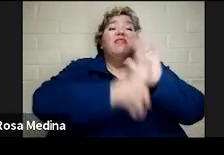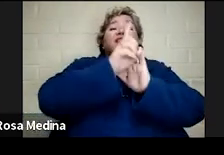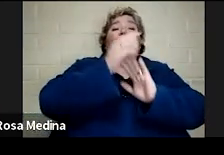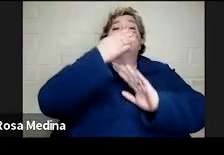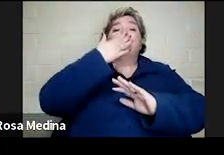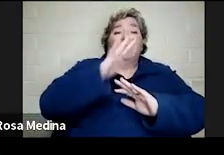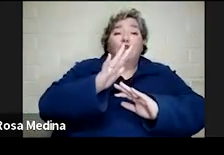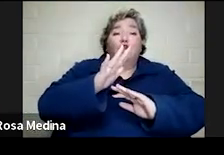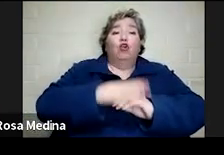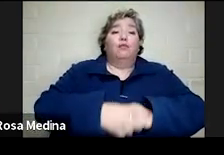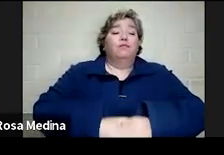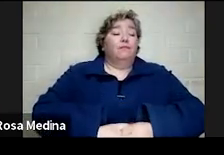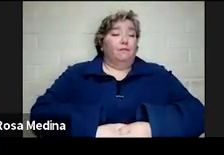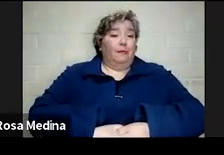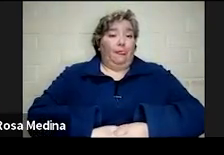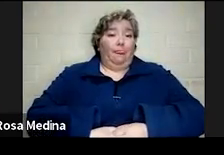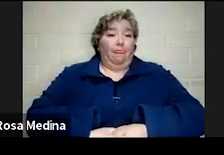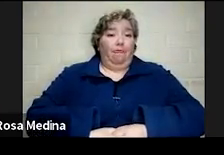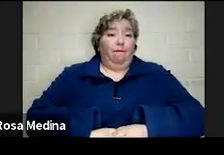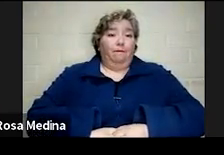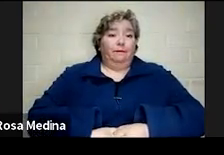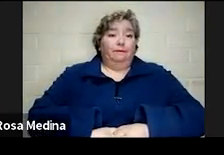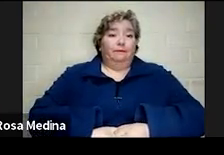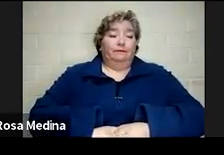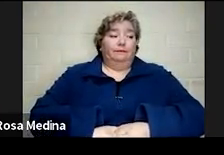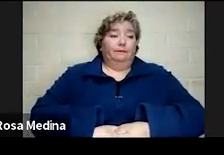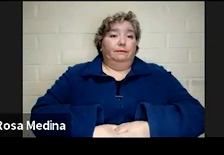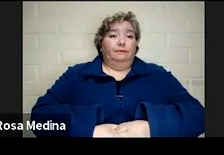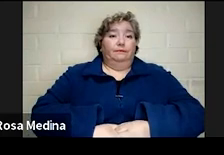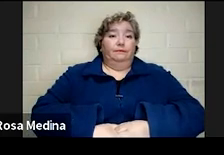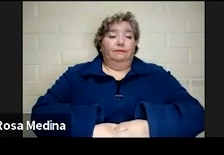Y por lo tanto, un segundo.